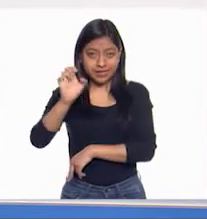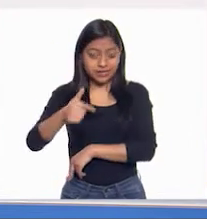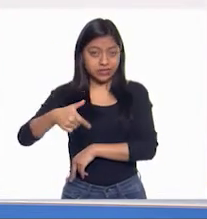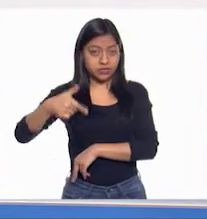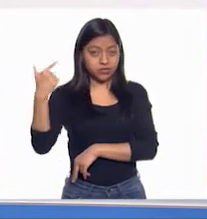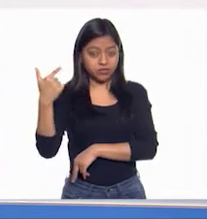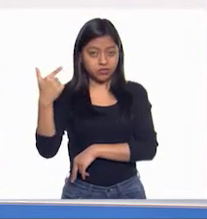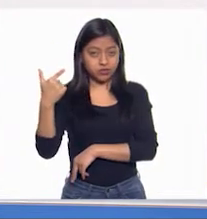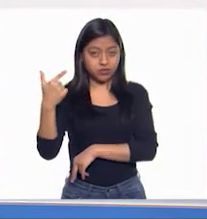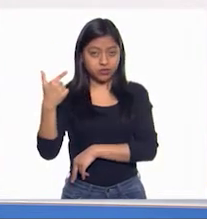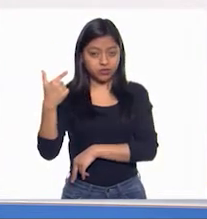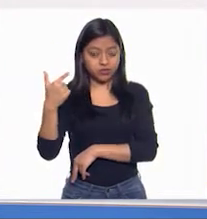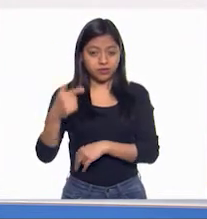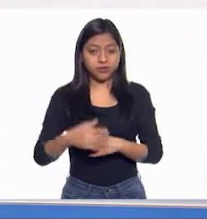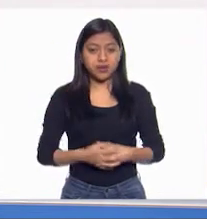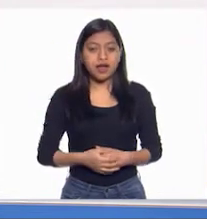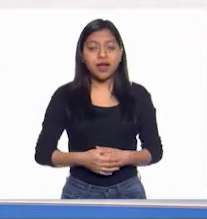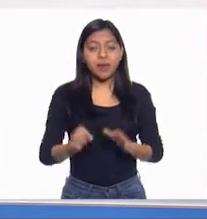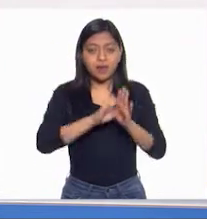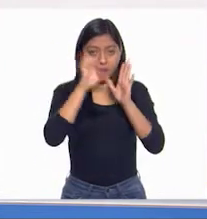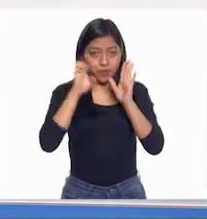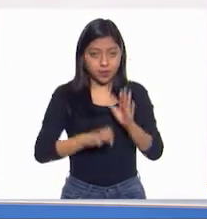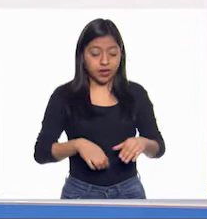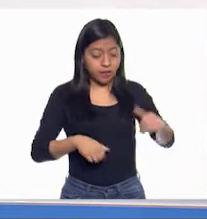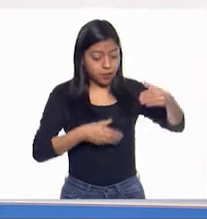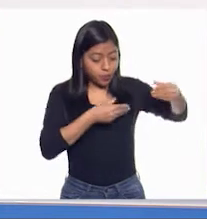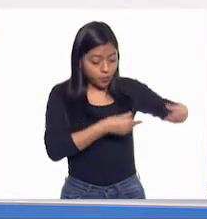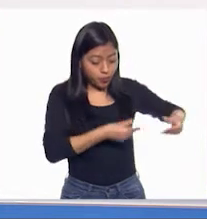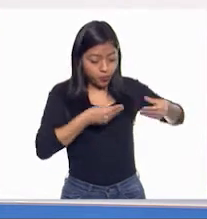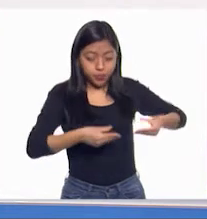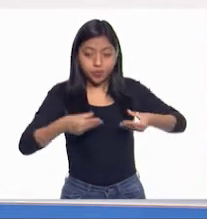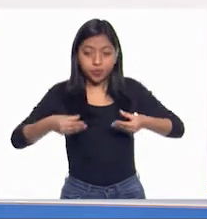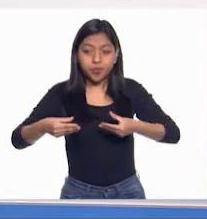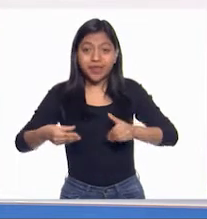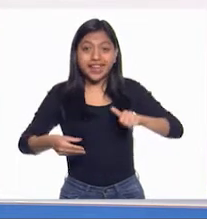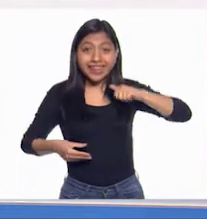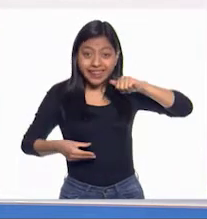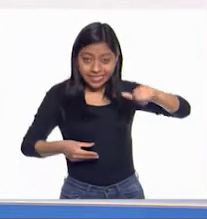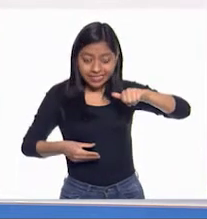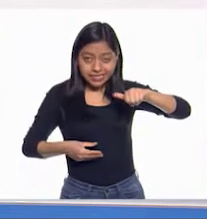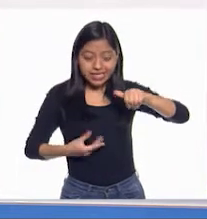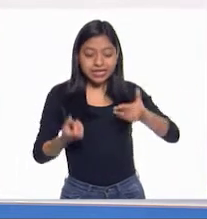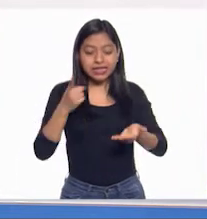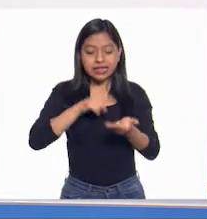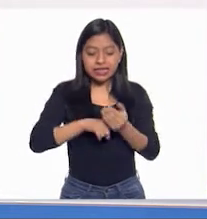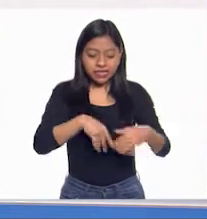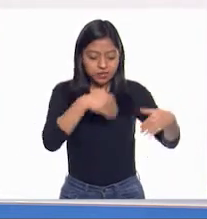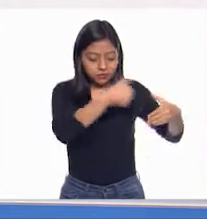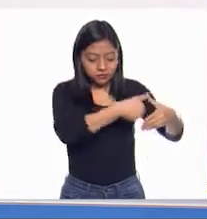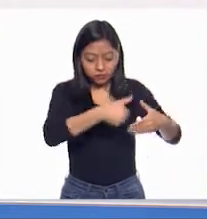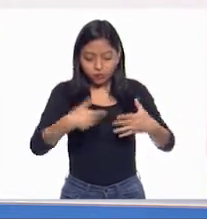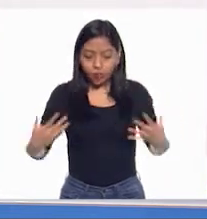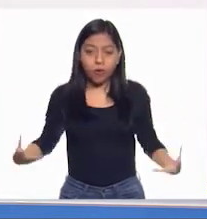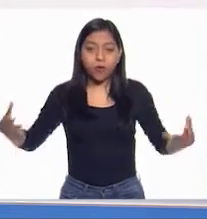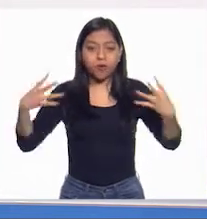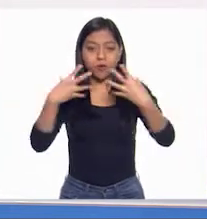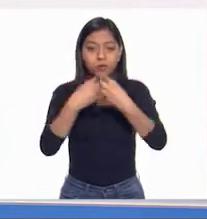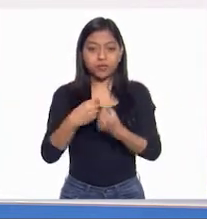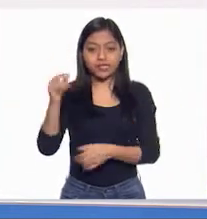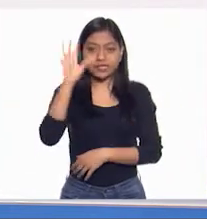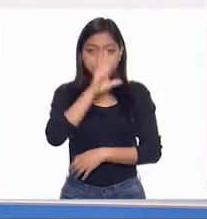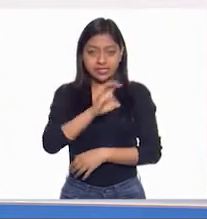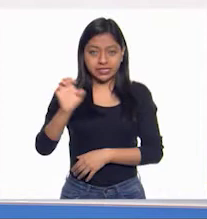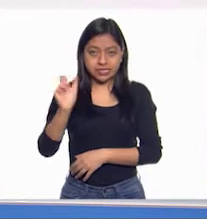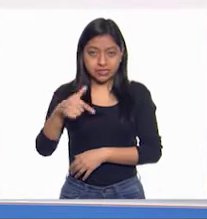512. Así que con 16 paquetes tendríamos 512 hojas y con esto ya nos pasamos del paquete de